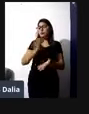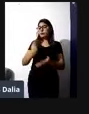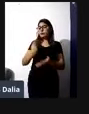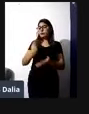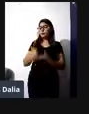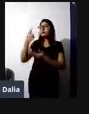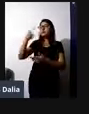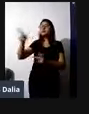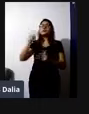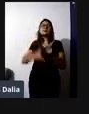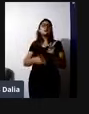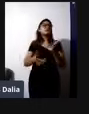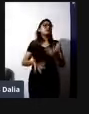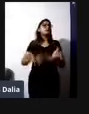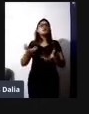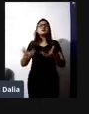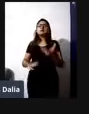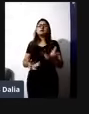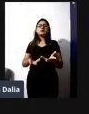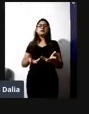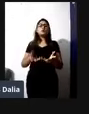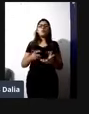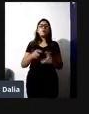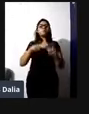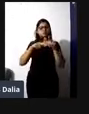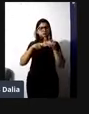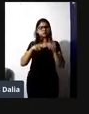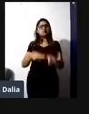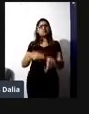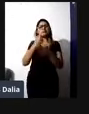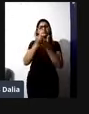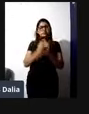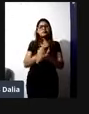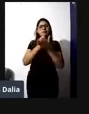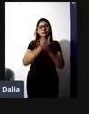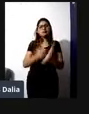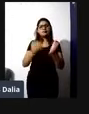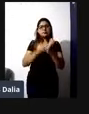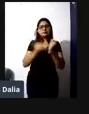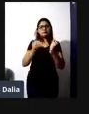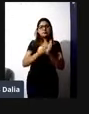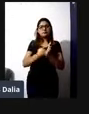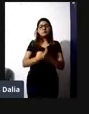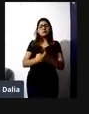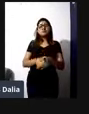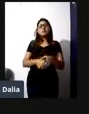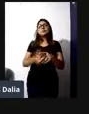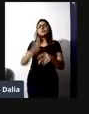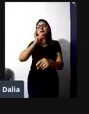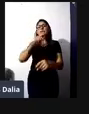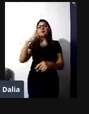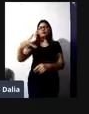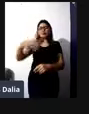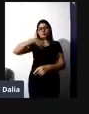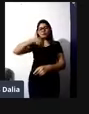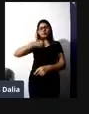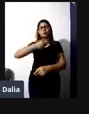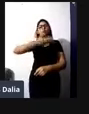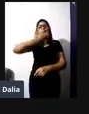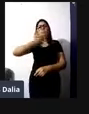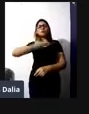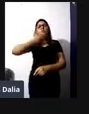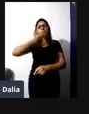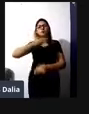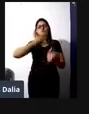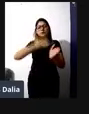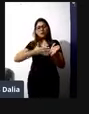secuencia, y para que sobre todo el niño no pierda esta rutina, porque para los niños con